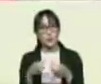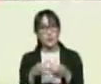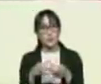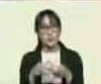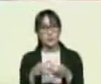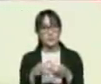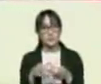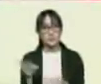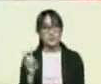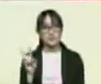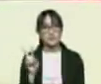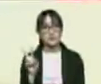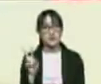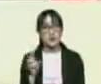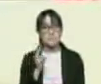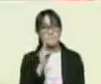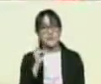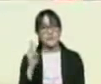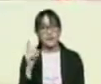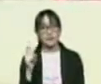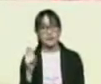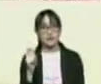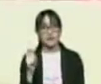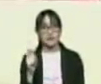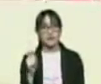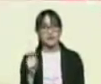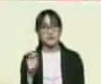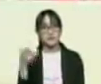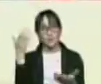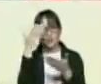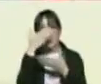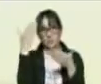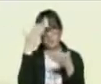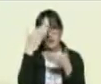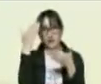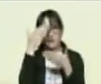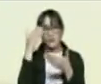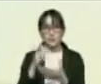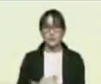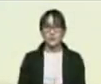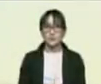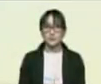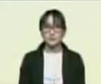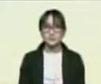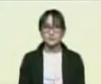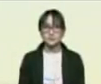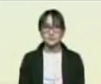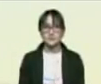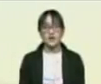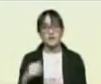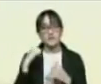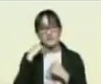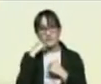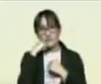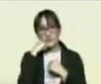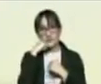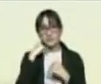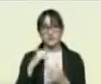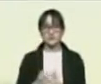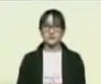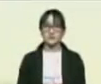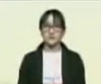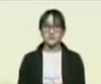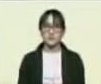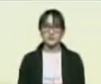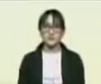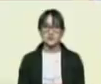al PPT, a los Tupamaros, al Frente Francisco de Miranda.